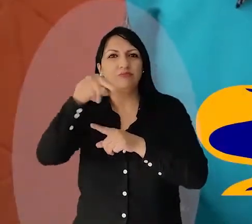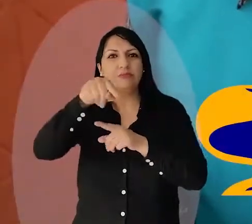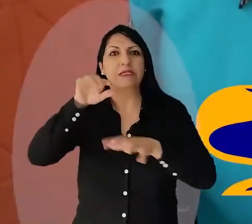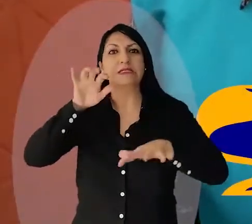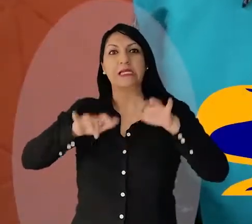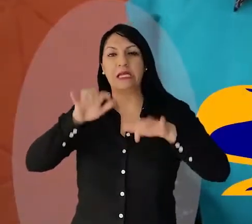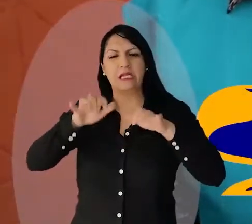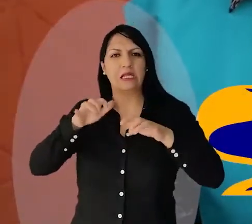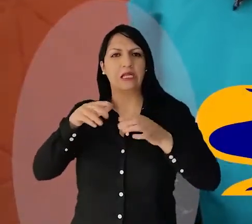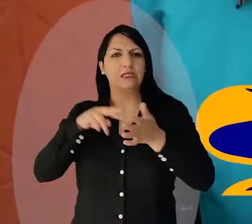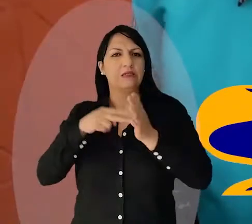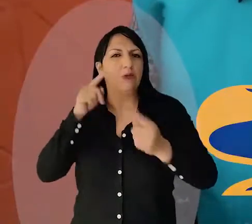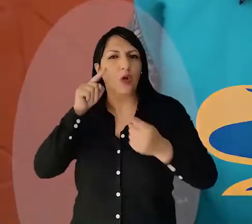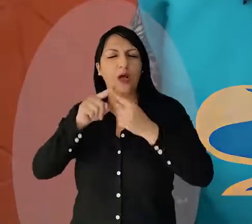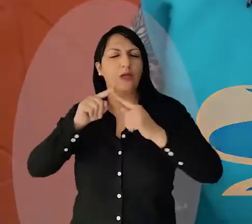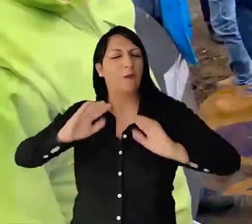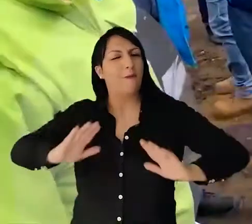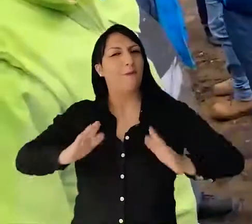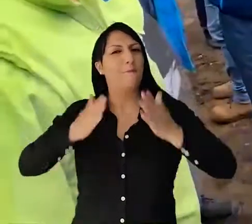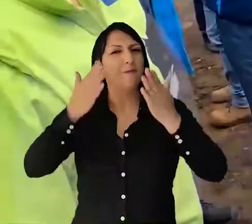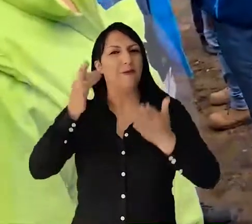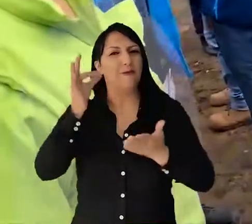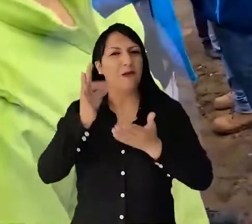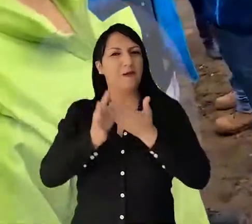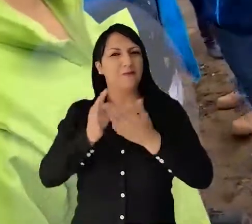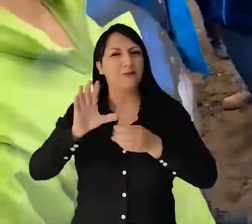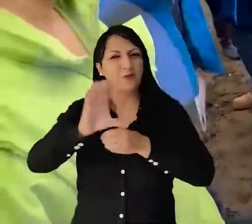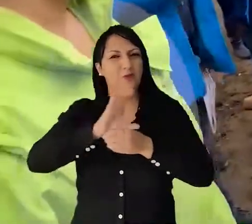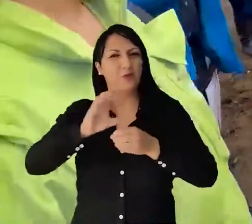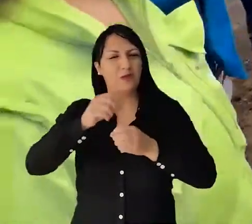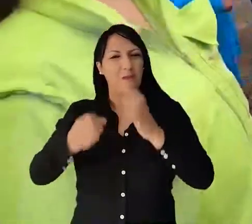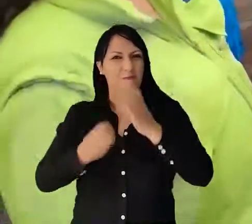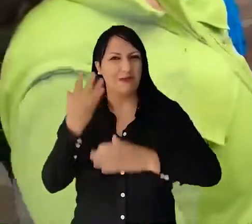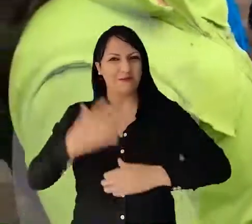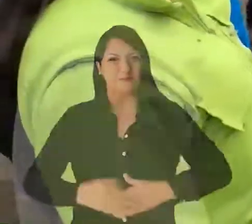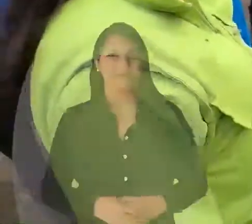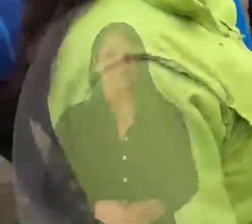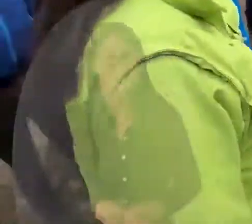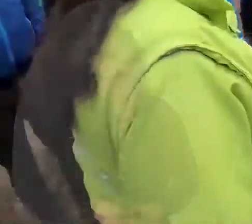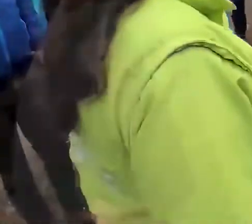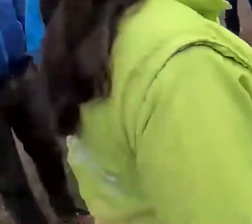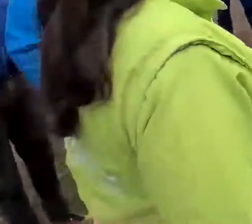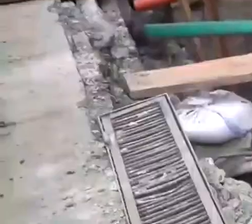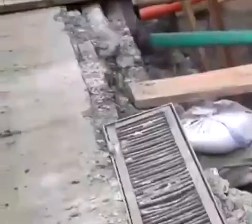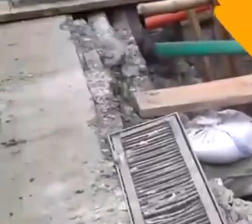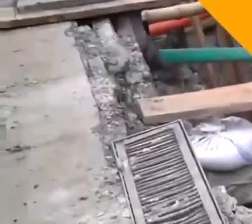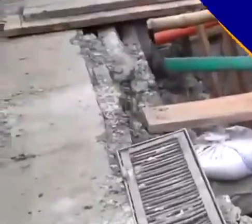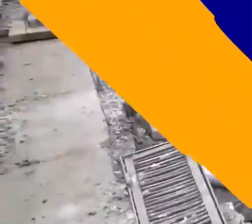grandes secretarías, empresas, para hacer grandes obras para nuestra gran capital Pasto.